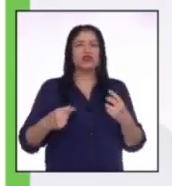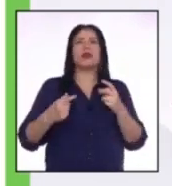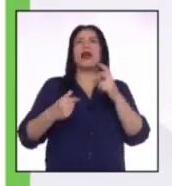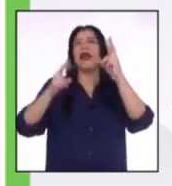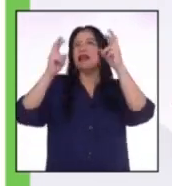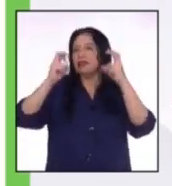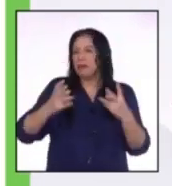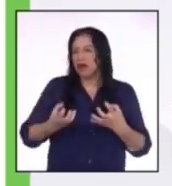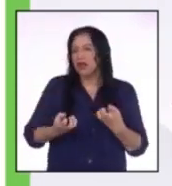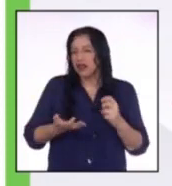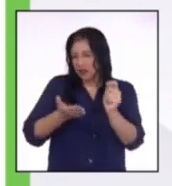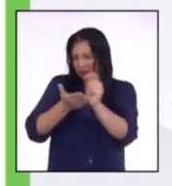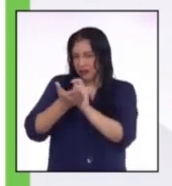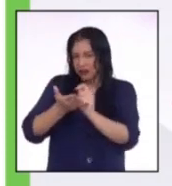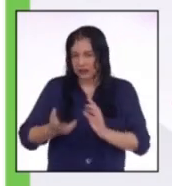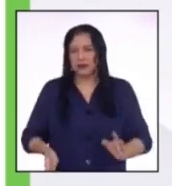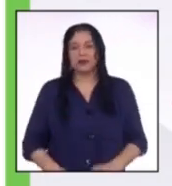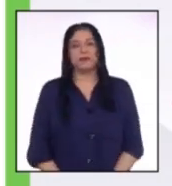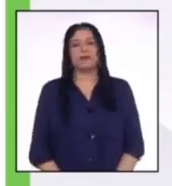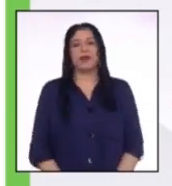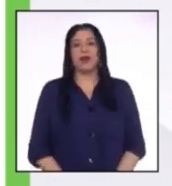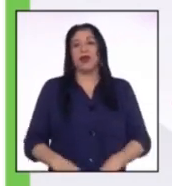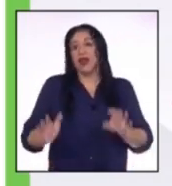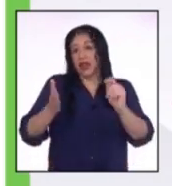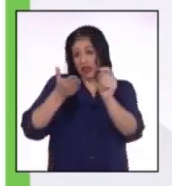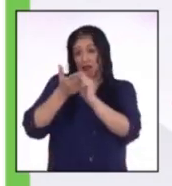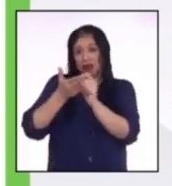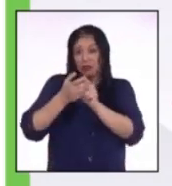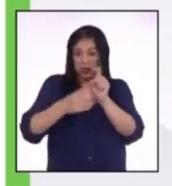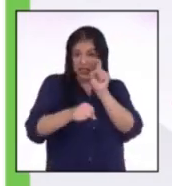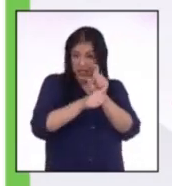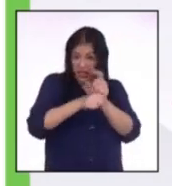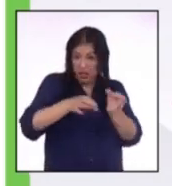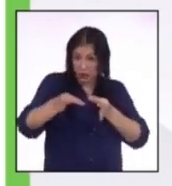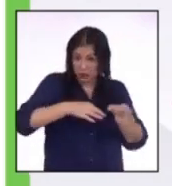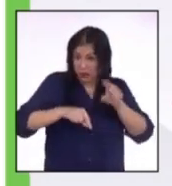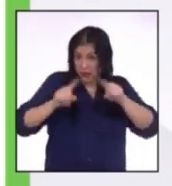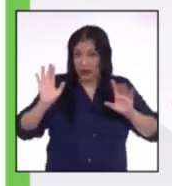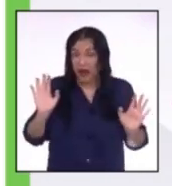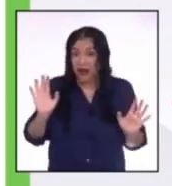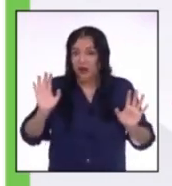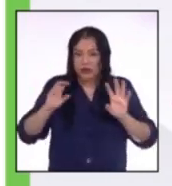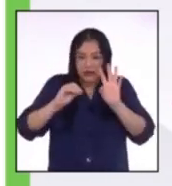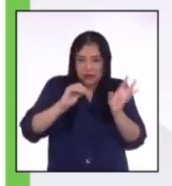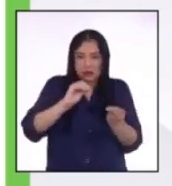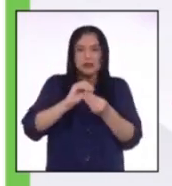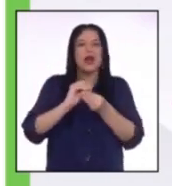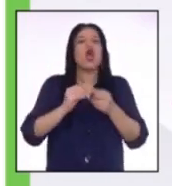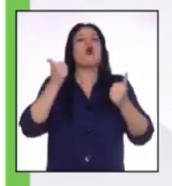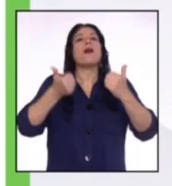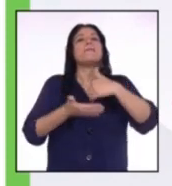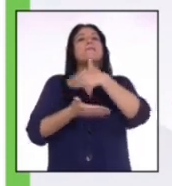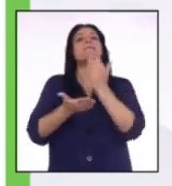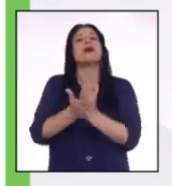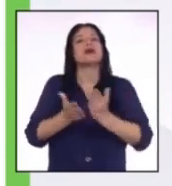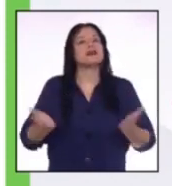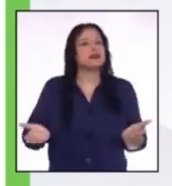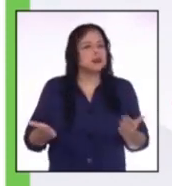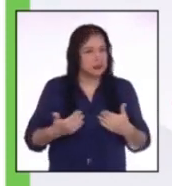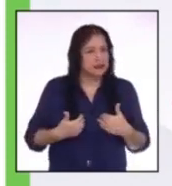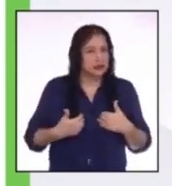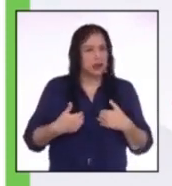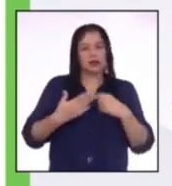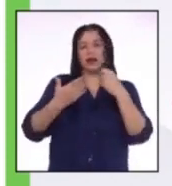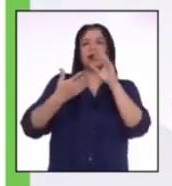el texto que va a escribir en el caso del texto instructivo debe incluir qué partes tendrá si